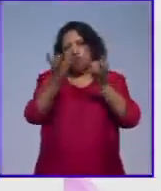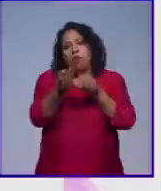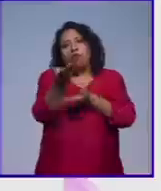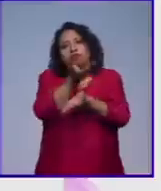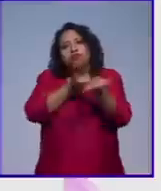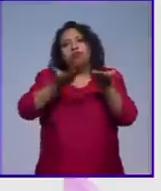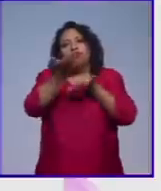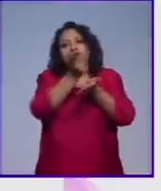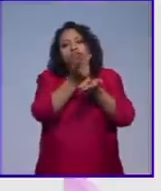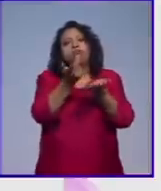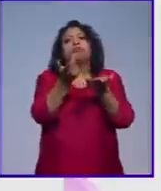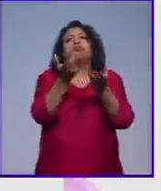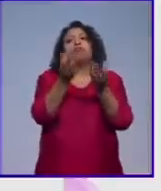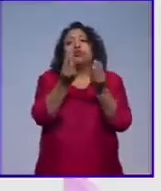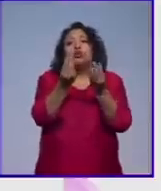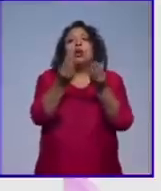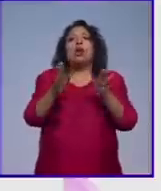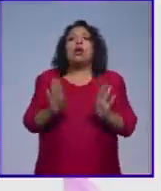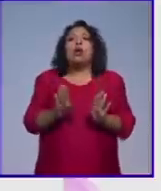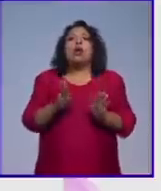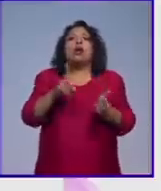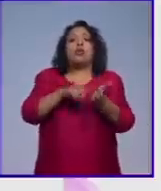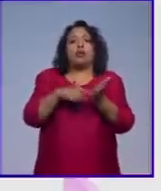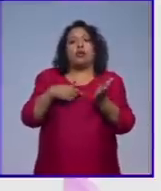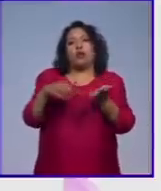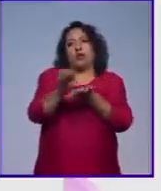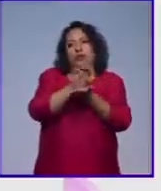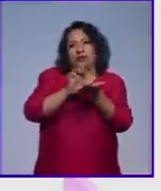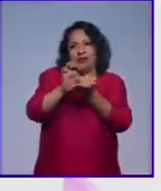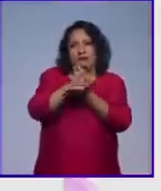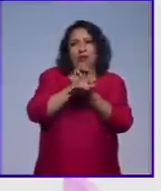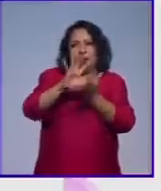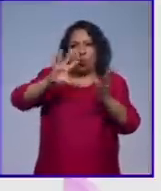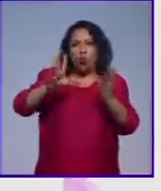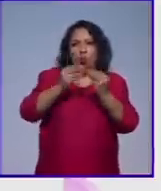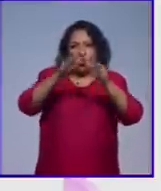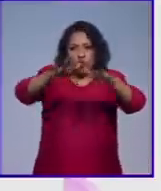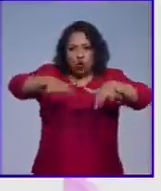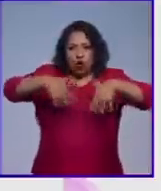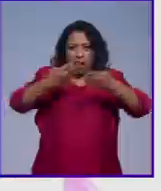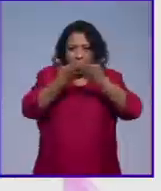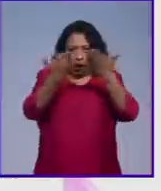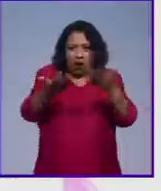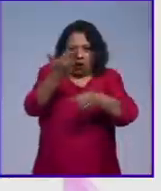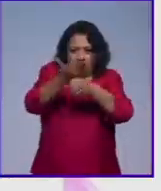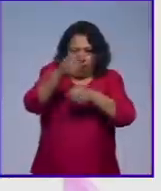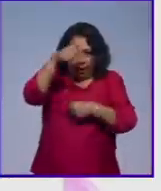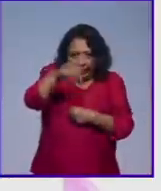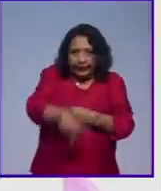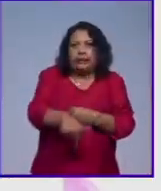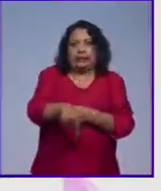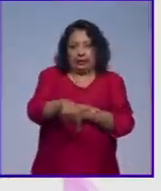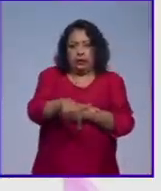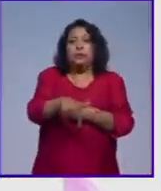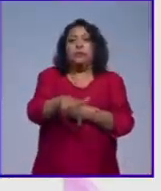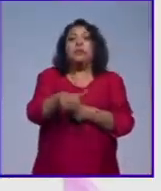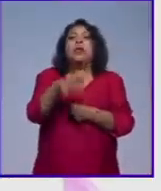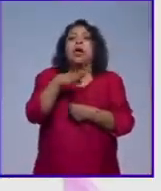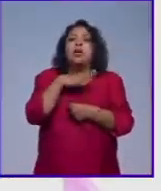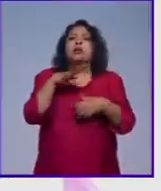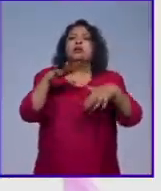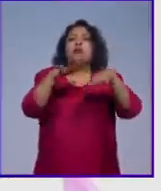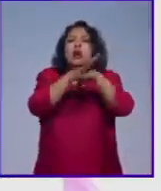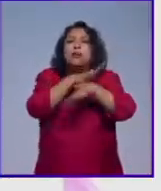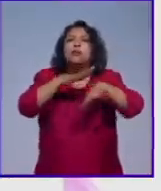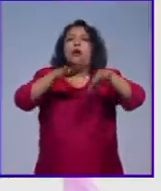convivio, con esa singularidad que tiene el hecho escénico de que estamos todos juntos aquí y ahora. Y ha ido mutando,